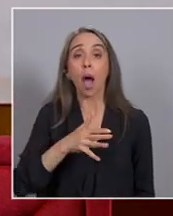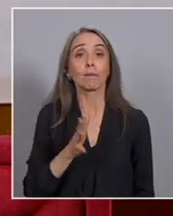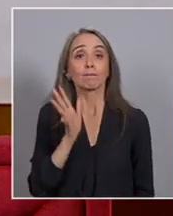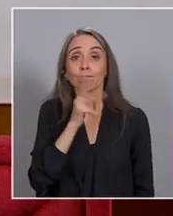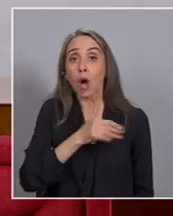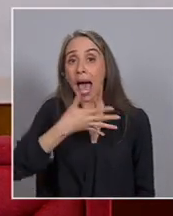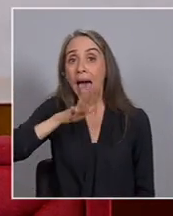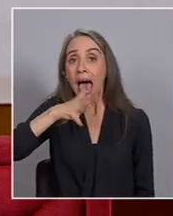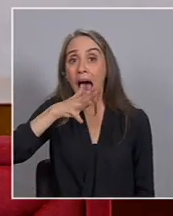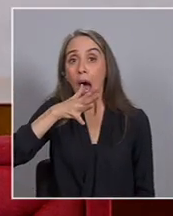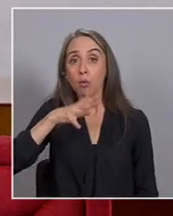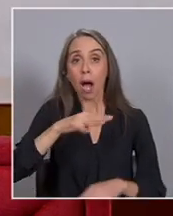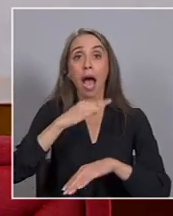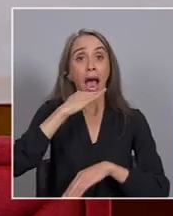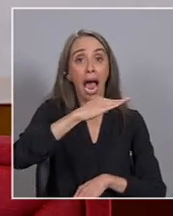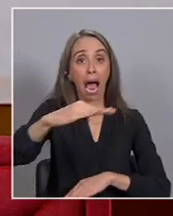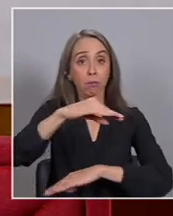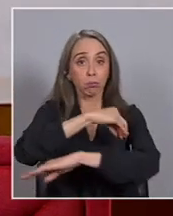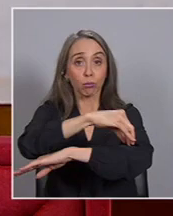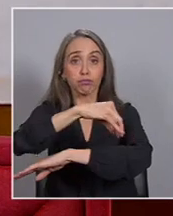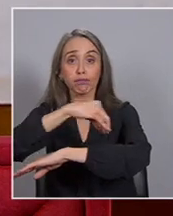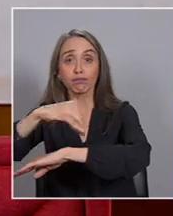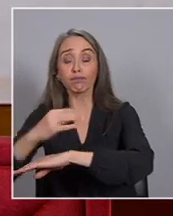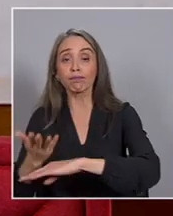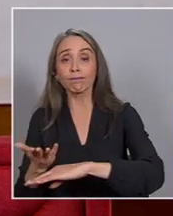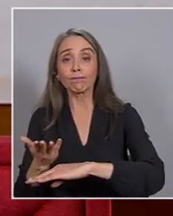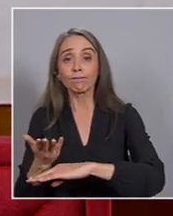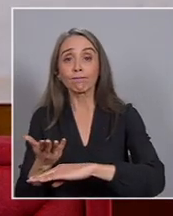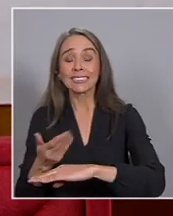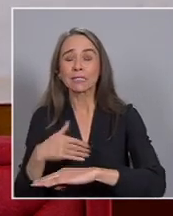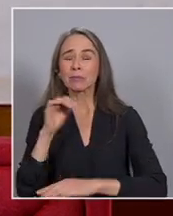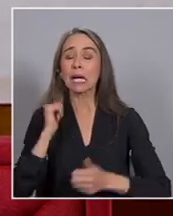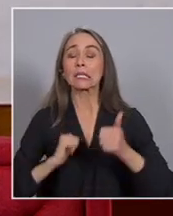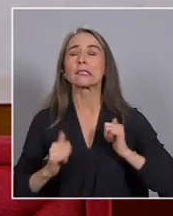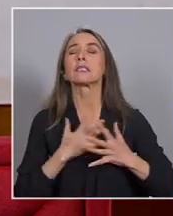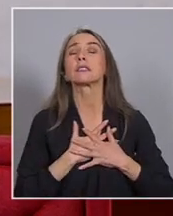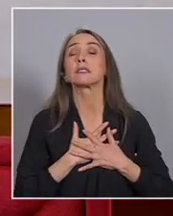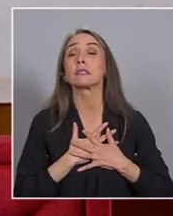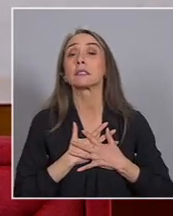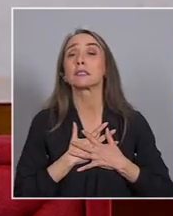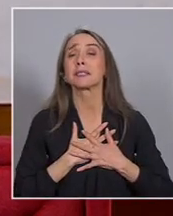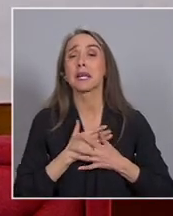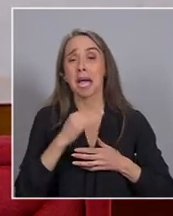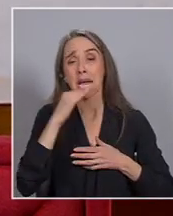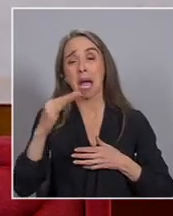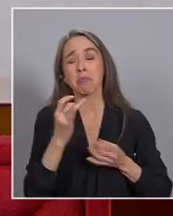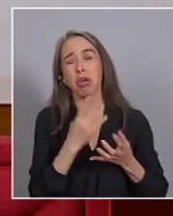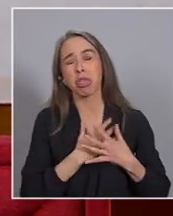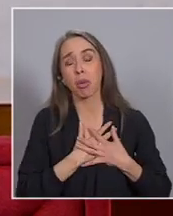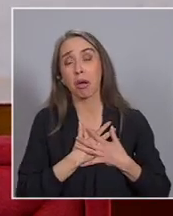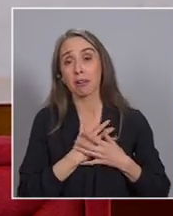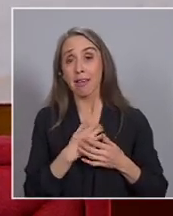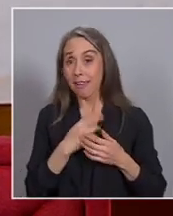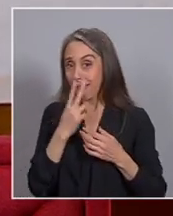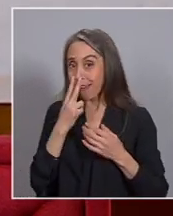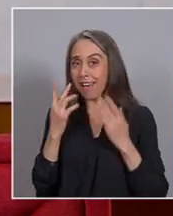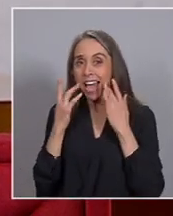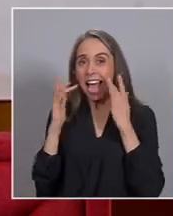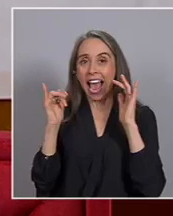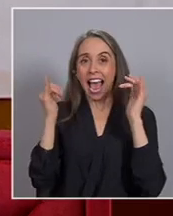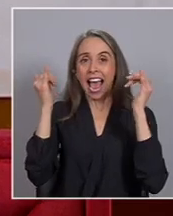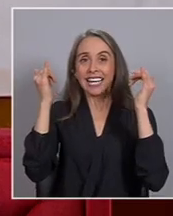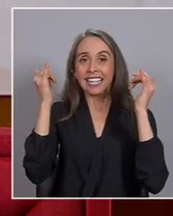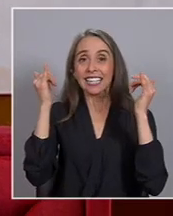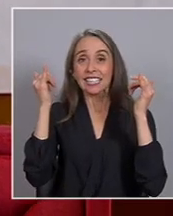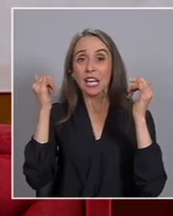la falta de agua es uno de los padecimientos más dolorosos del mundo rural. Por eso me dio tanta alegría